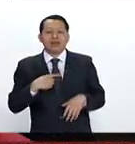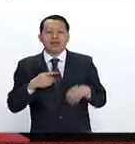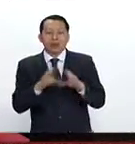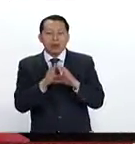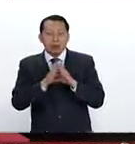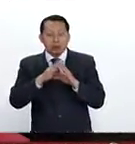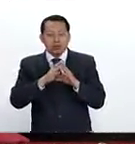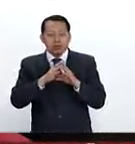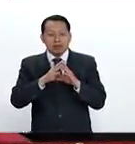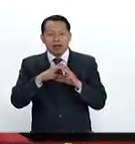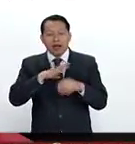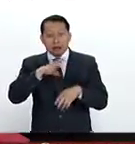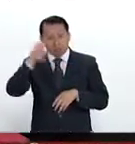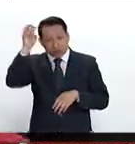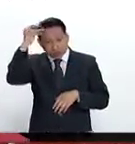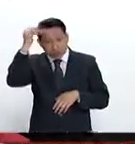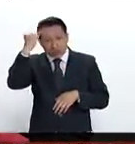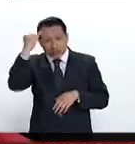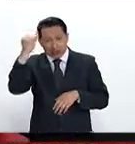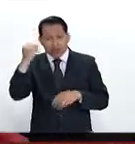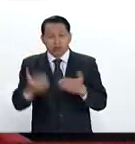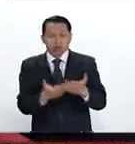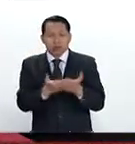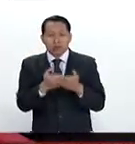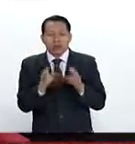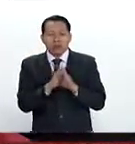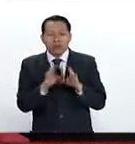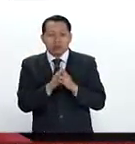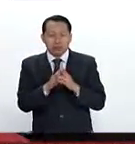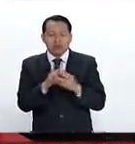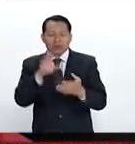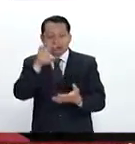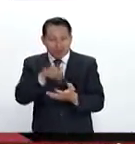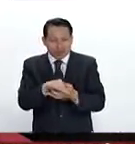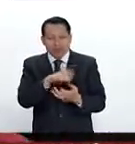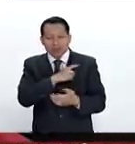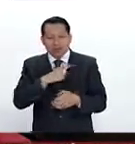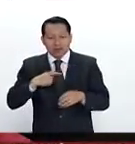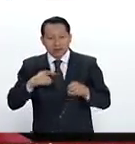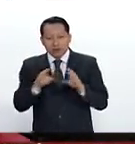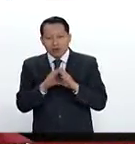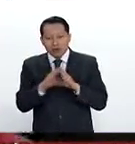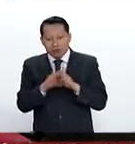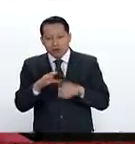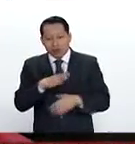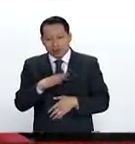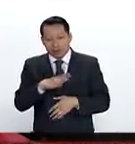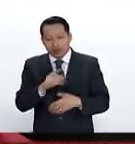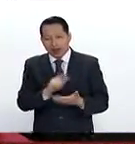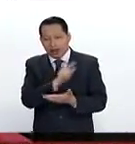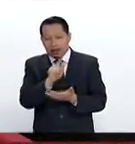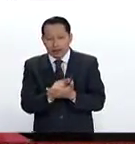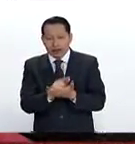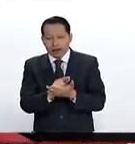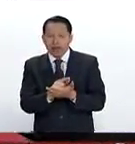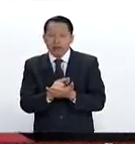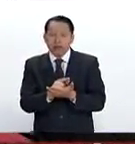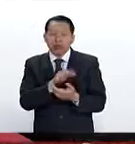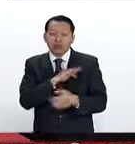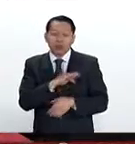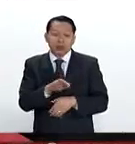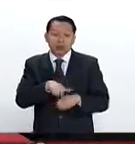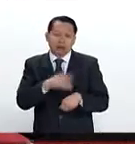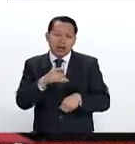ideas de Donald Trump, las propuestas de Donald Trump, aterrizarlas y darles esta especie del barniz legal hasta donde sea posible. Ya vimos